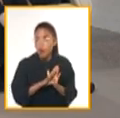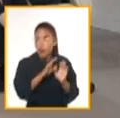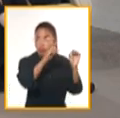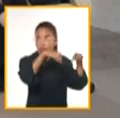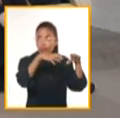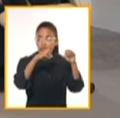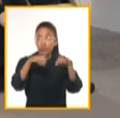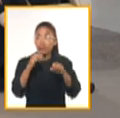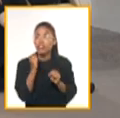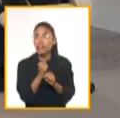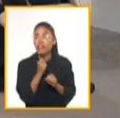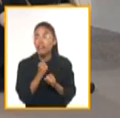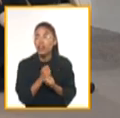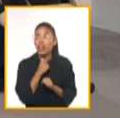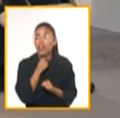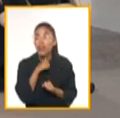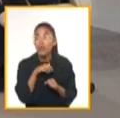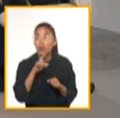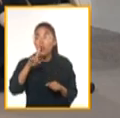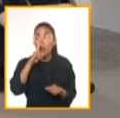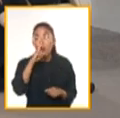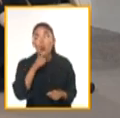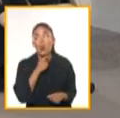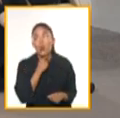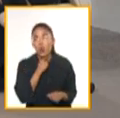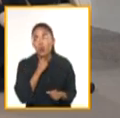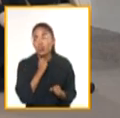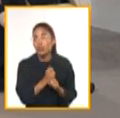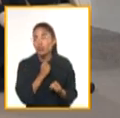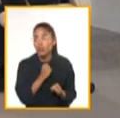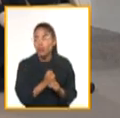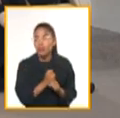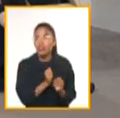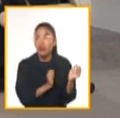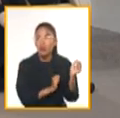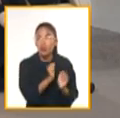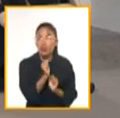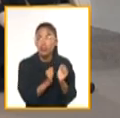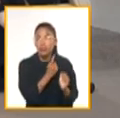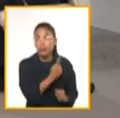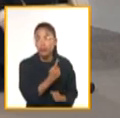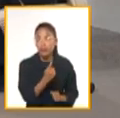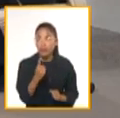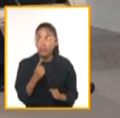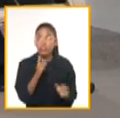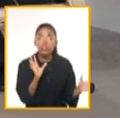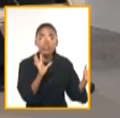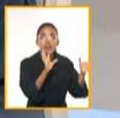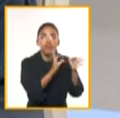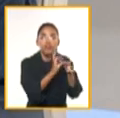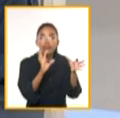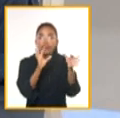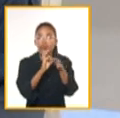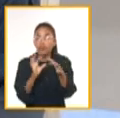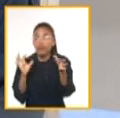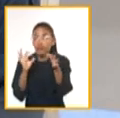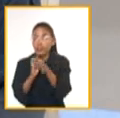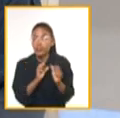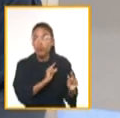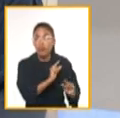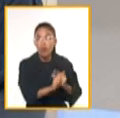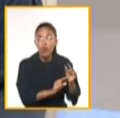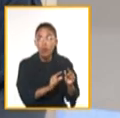carga de la Unión Eléctrica hasta cada una de los territorios. Es una cadena de mando que comienza en el despacho